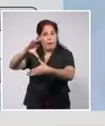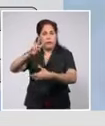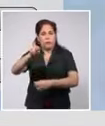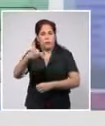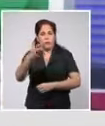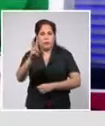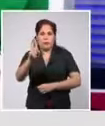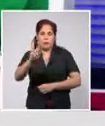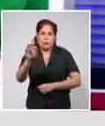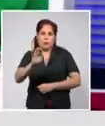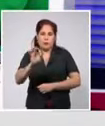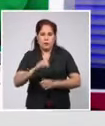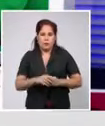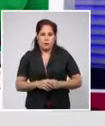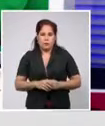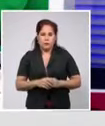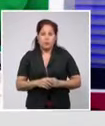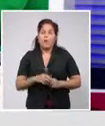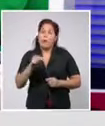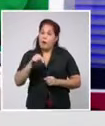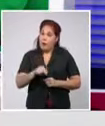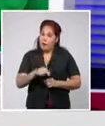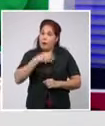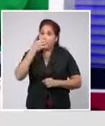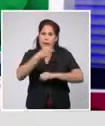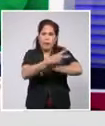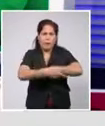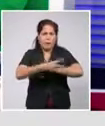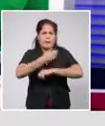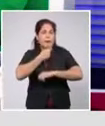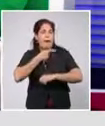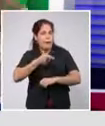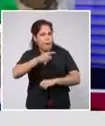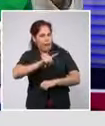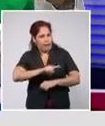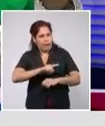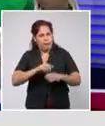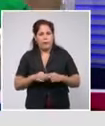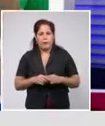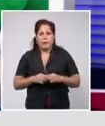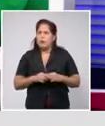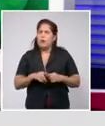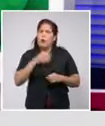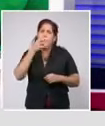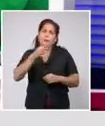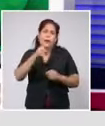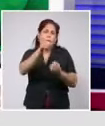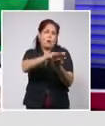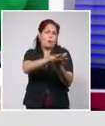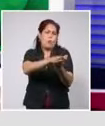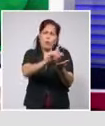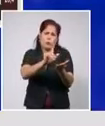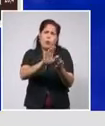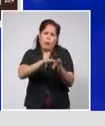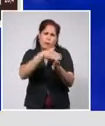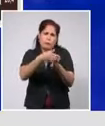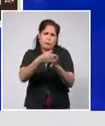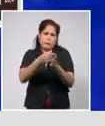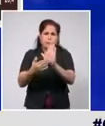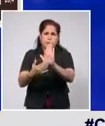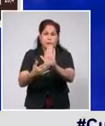2,39%. Si vamos a los países que en el día de ayer, no vamos a hablar del acumulado, lo podemos ver después, pero